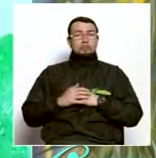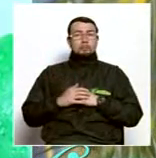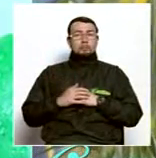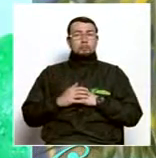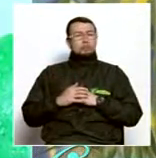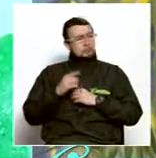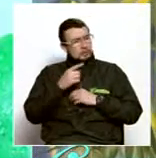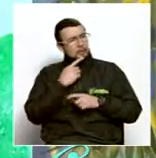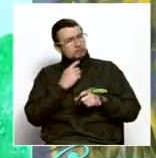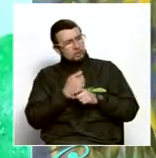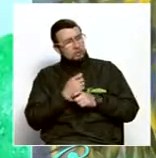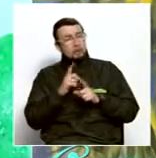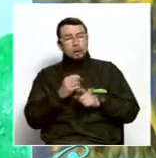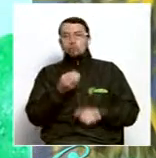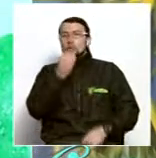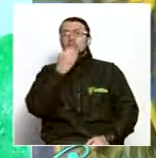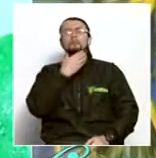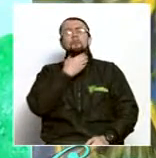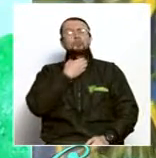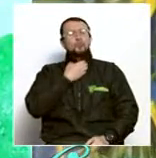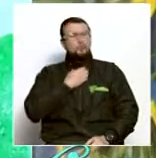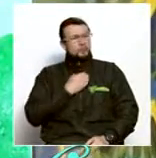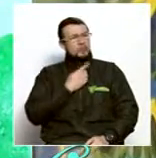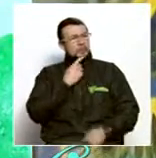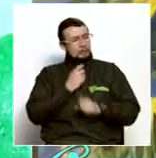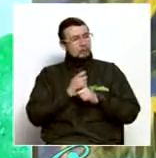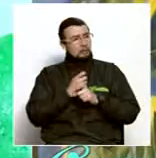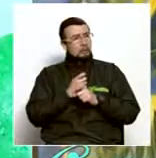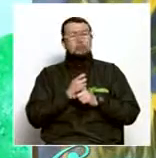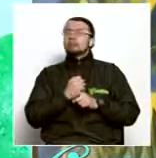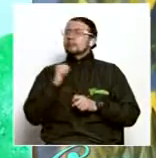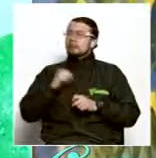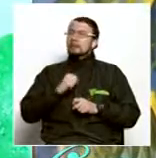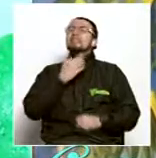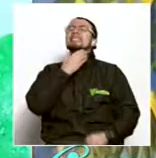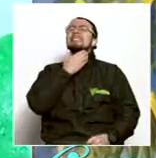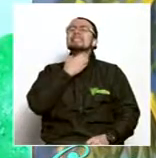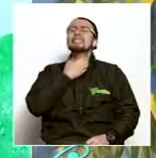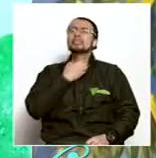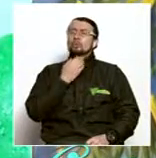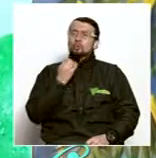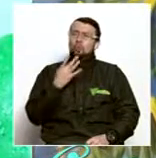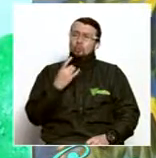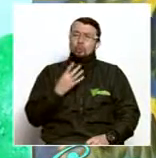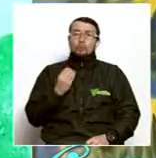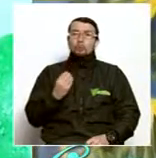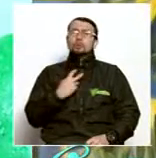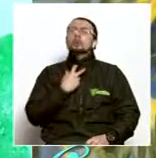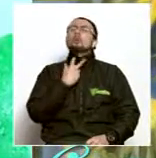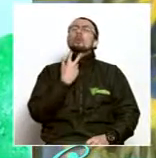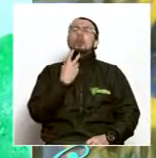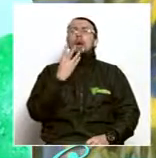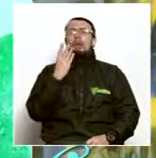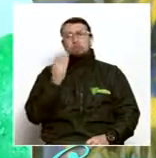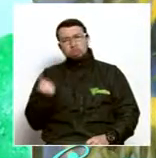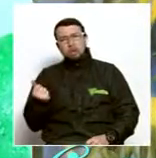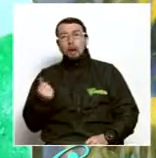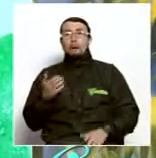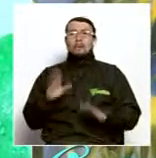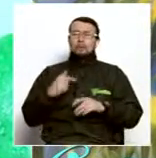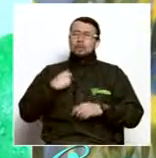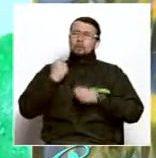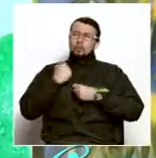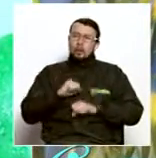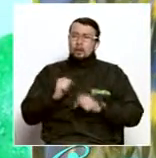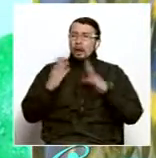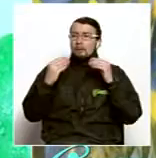dando dificultad para tragar? Para tragar y sí, me duele mucho la, y perdiendo como la voz, ahí ves, tengo que hacer esfuerzos hasta para